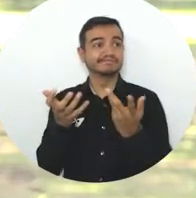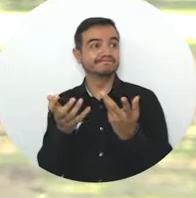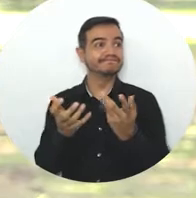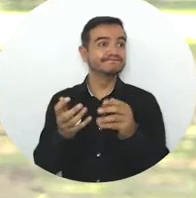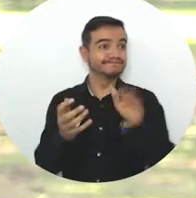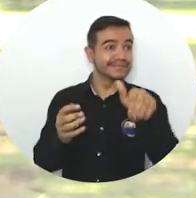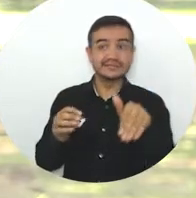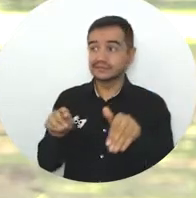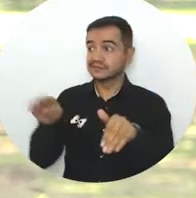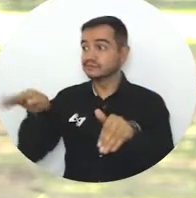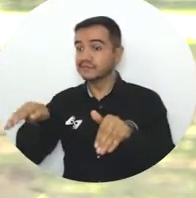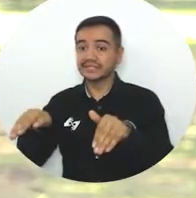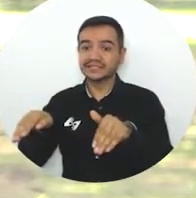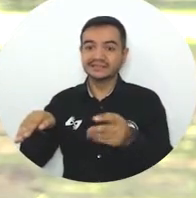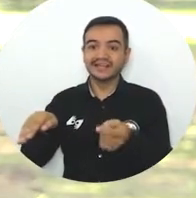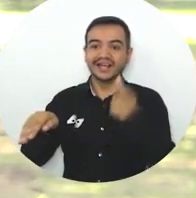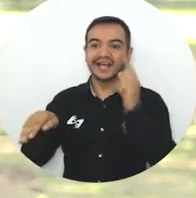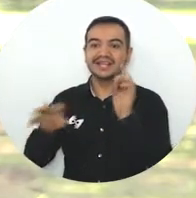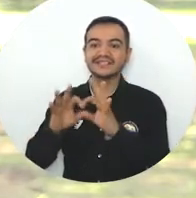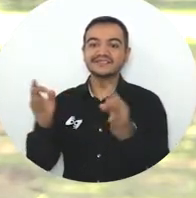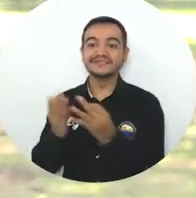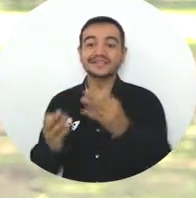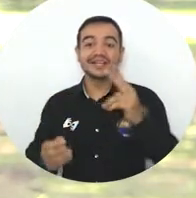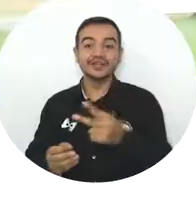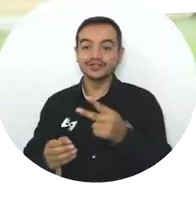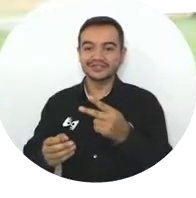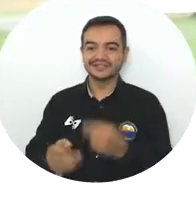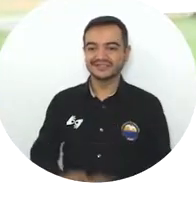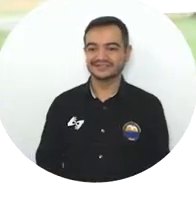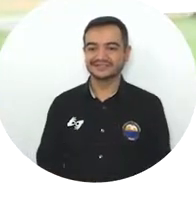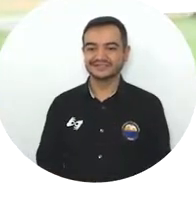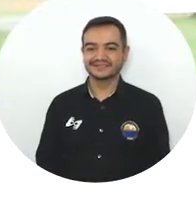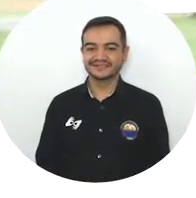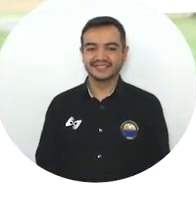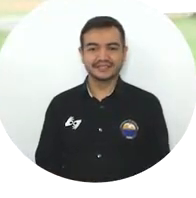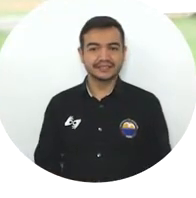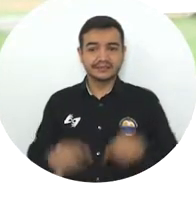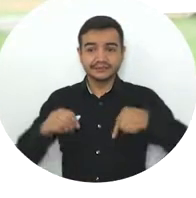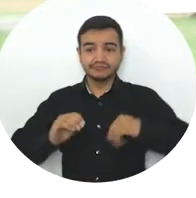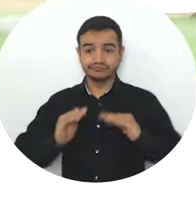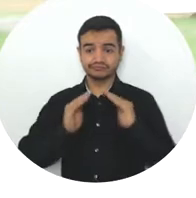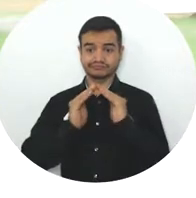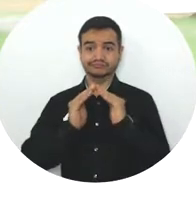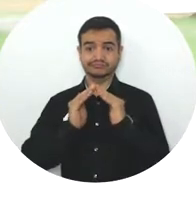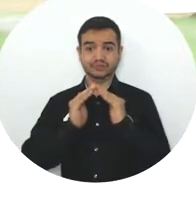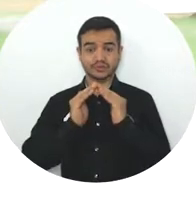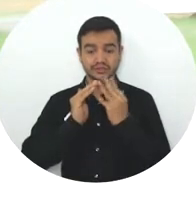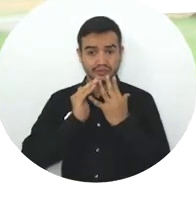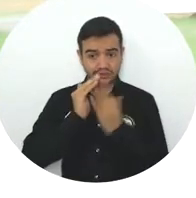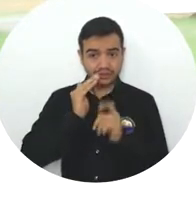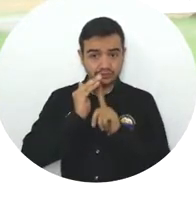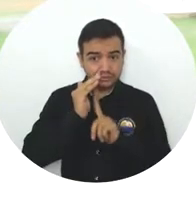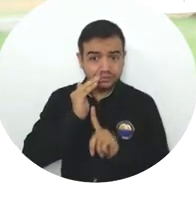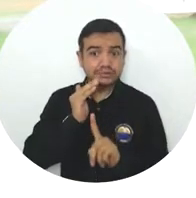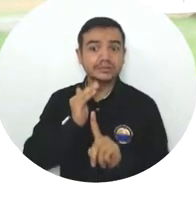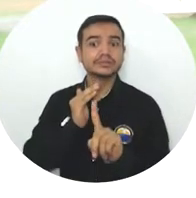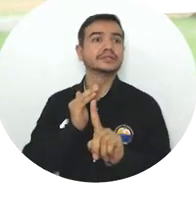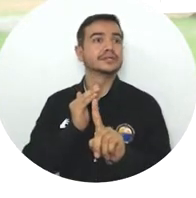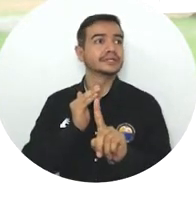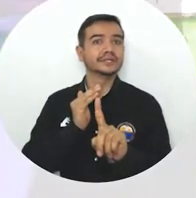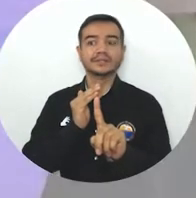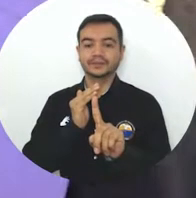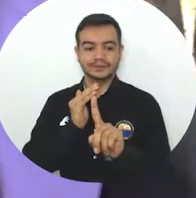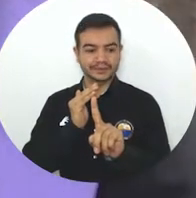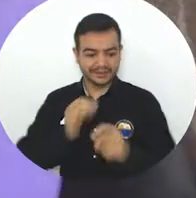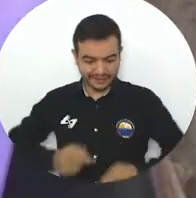nueva familia prácticamente que lo adopta uno aquí, pero muy bien. El simple hecho de salir de casa es el cambio que nuestra